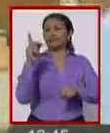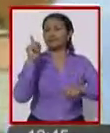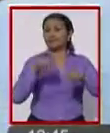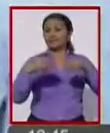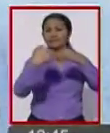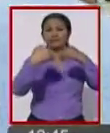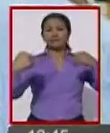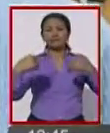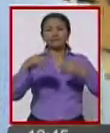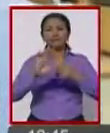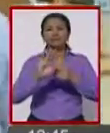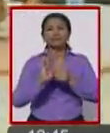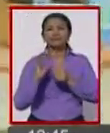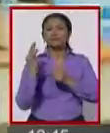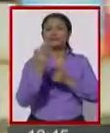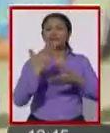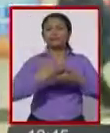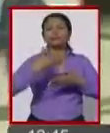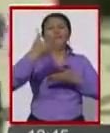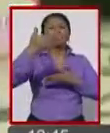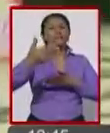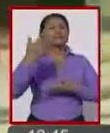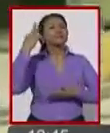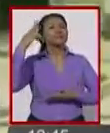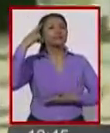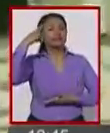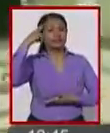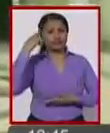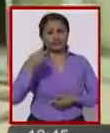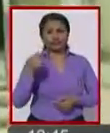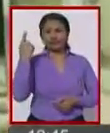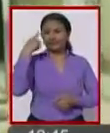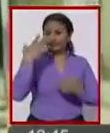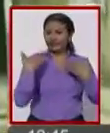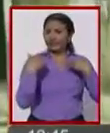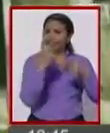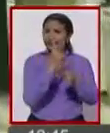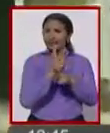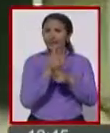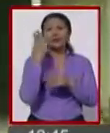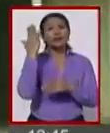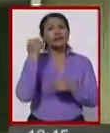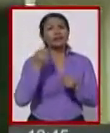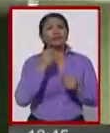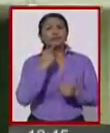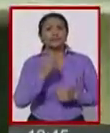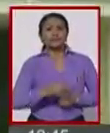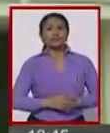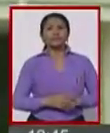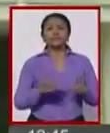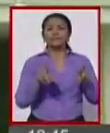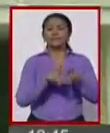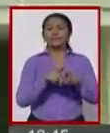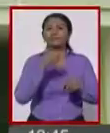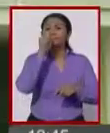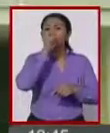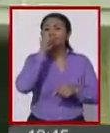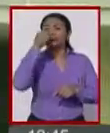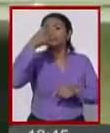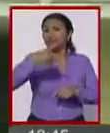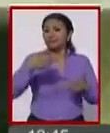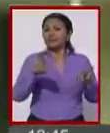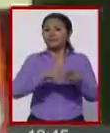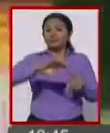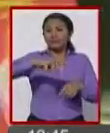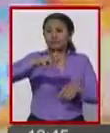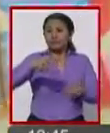han sido retirados a la vereda de enfrente por la misma precaución que hay que tener, ya que podrían haber incluso garrafas dentro de lo que es el